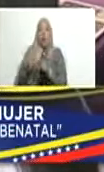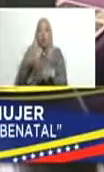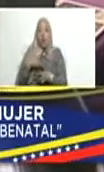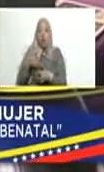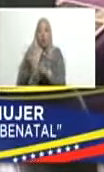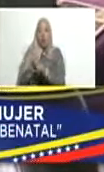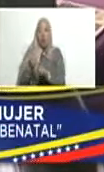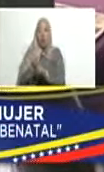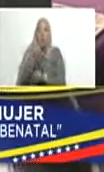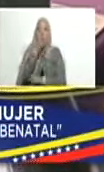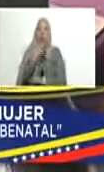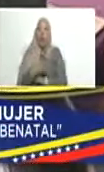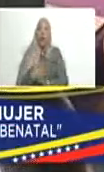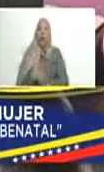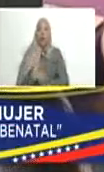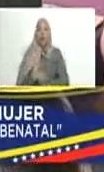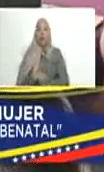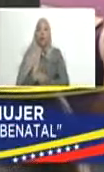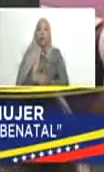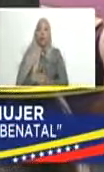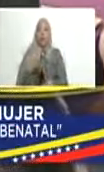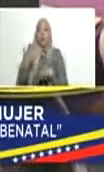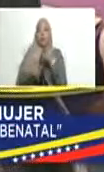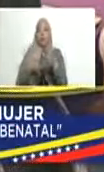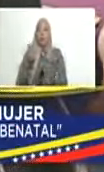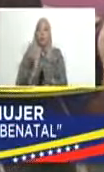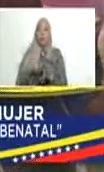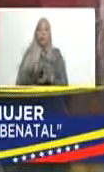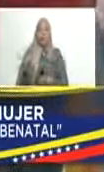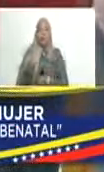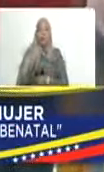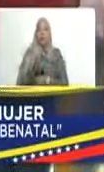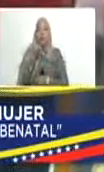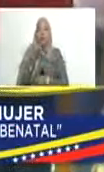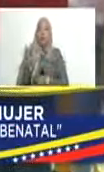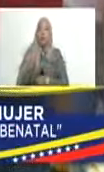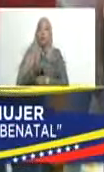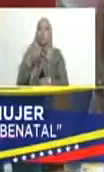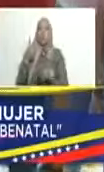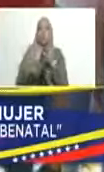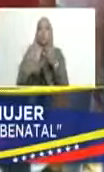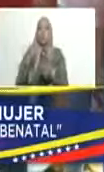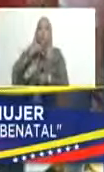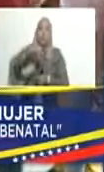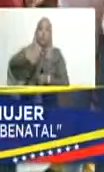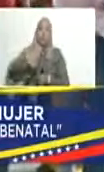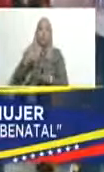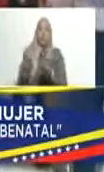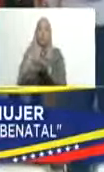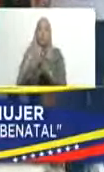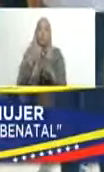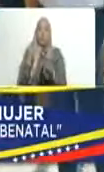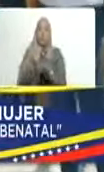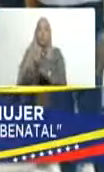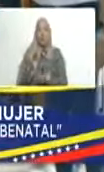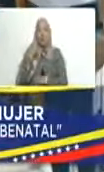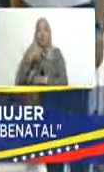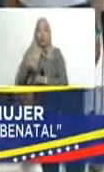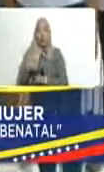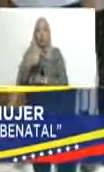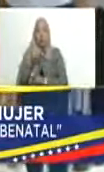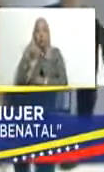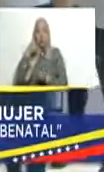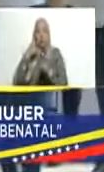intenciones y de, bueno, todas esas artimañas que la derecha venezolana ha intentado ejecutar en nuestro país para que nosotros